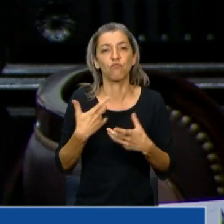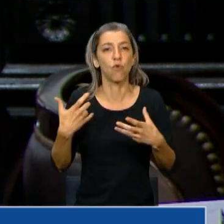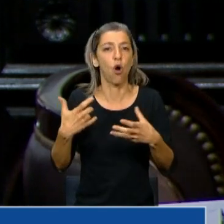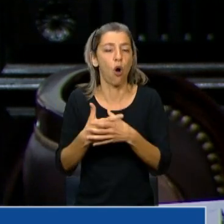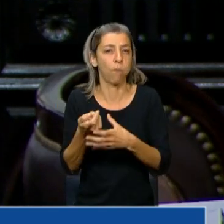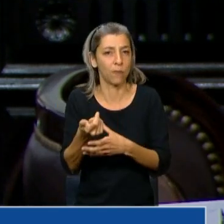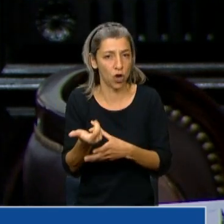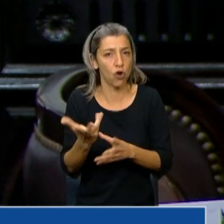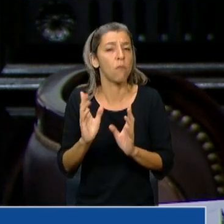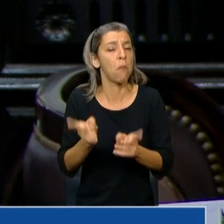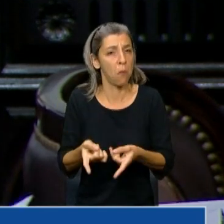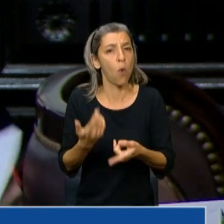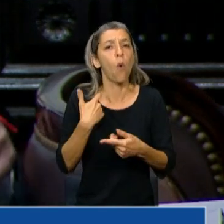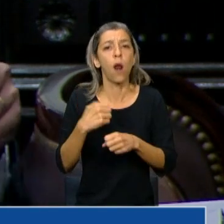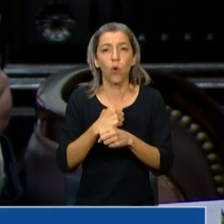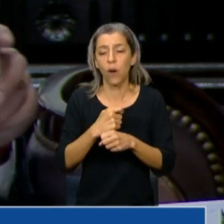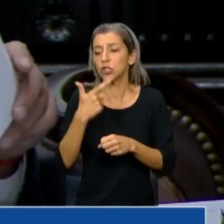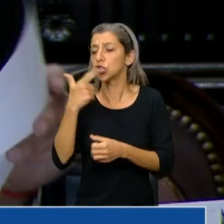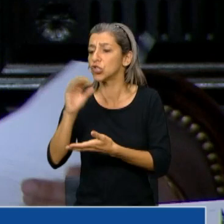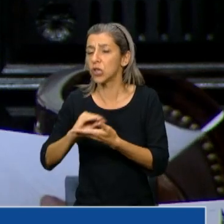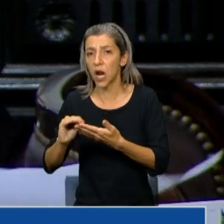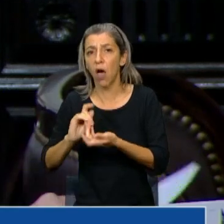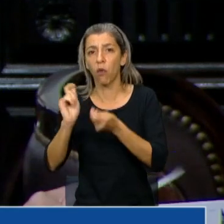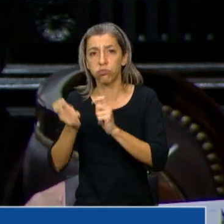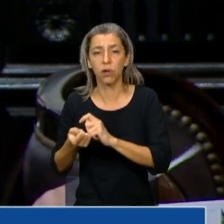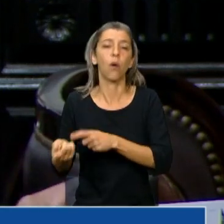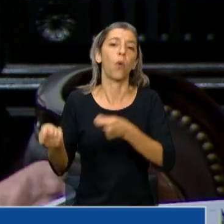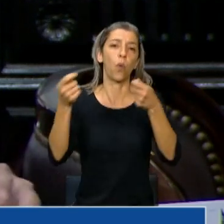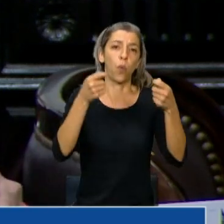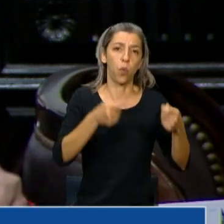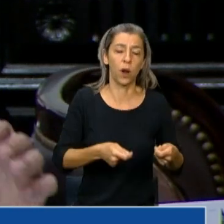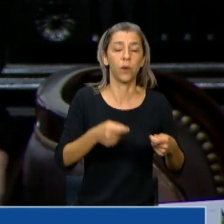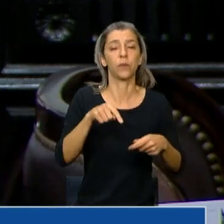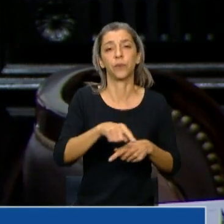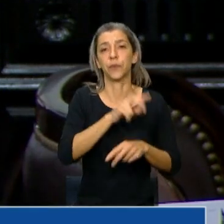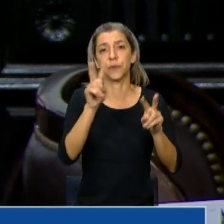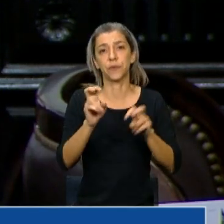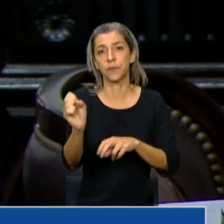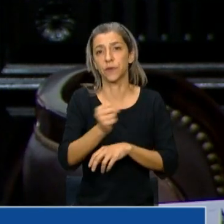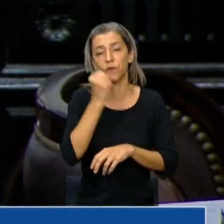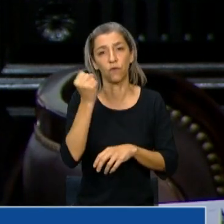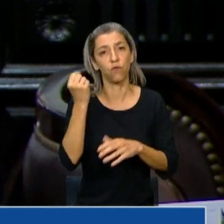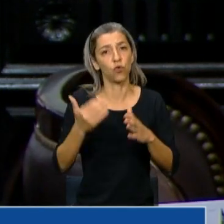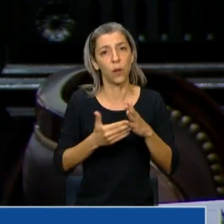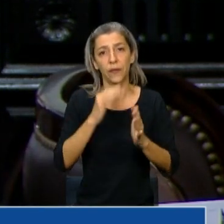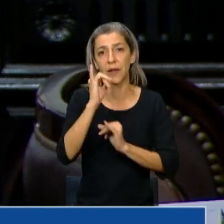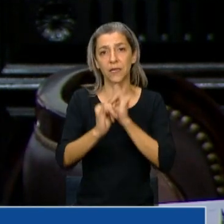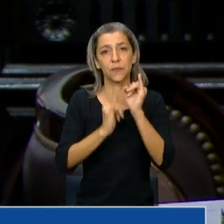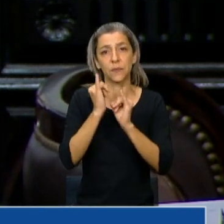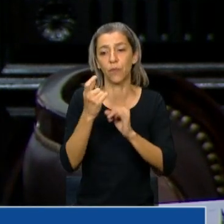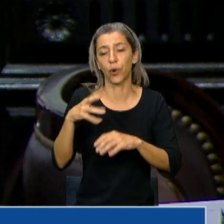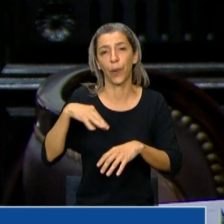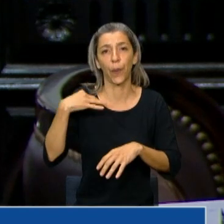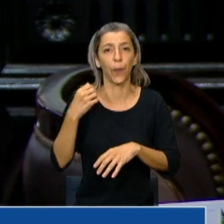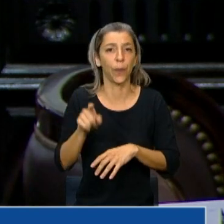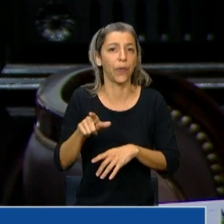y aquí estamos nuevamente. Tema trascendental, repercute en la vida básicamente